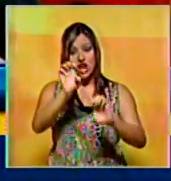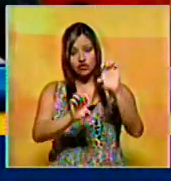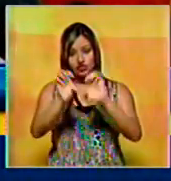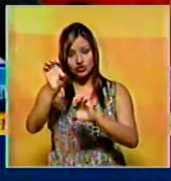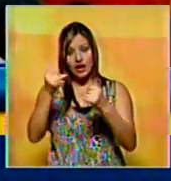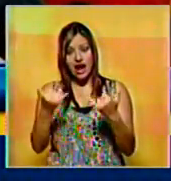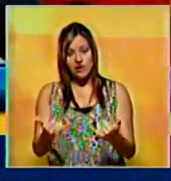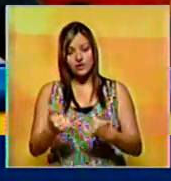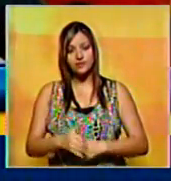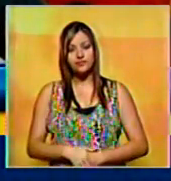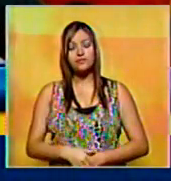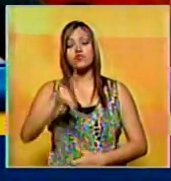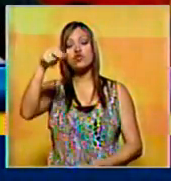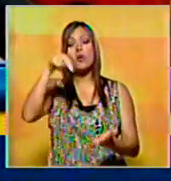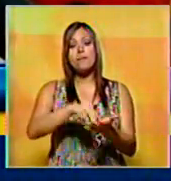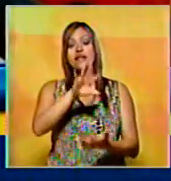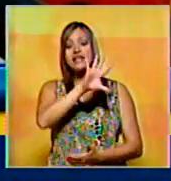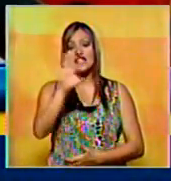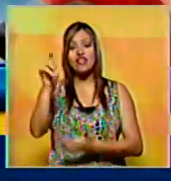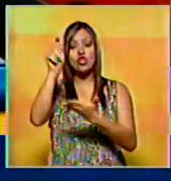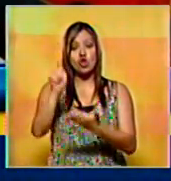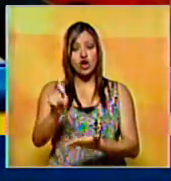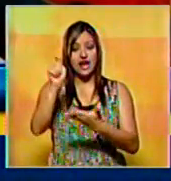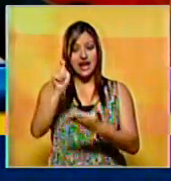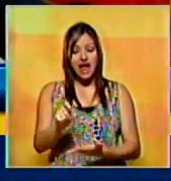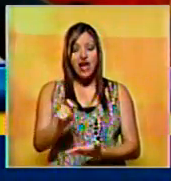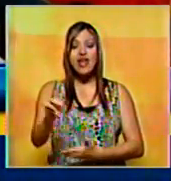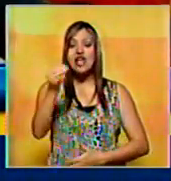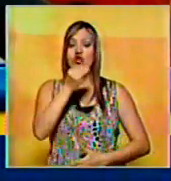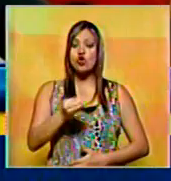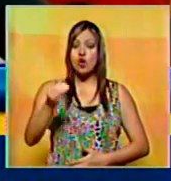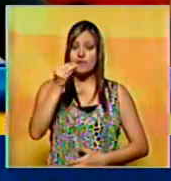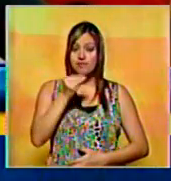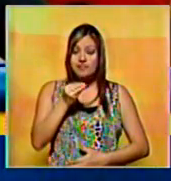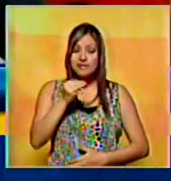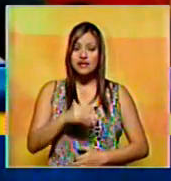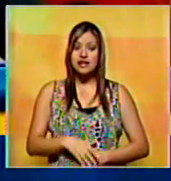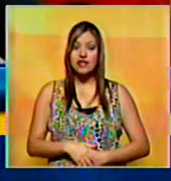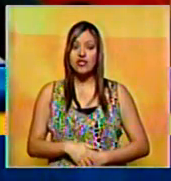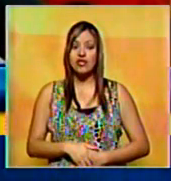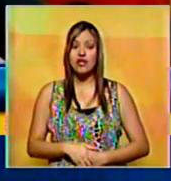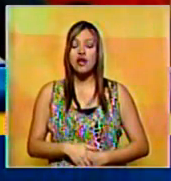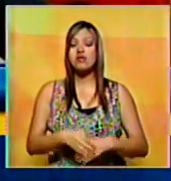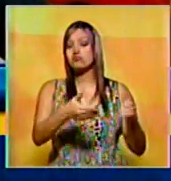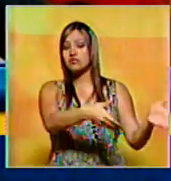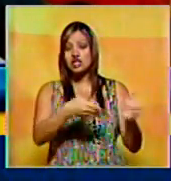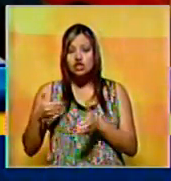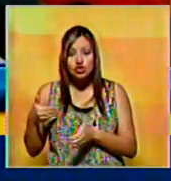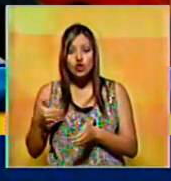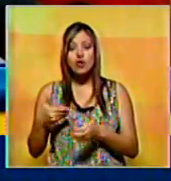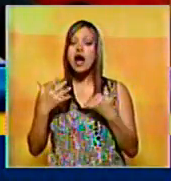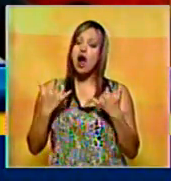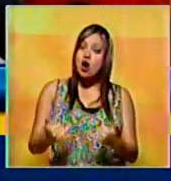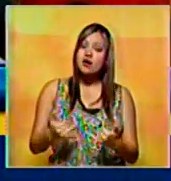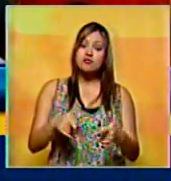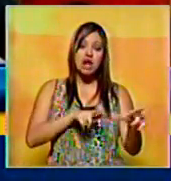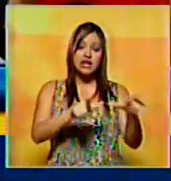ahorita, 2.500 toneladas de alimento en comiso que